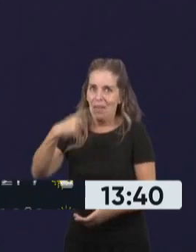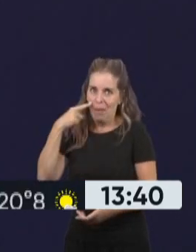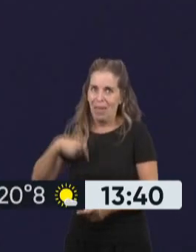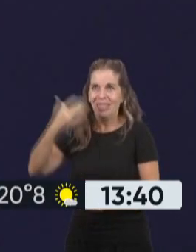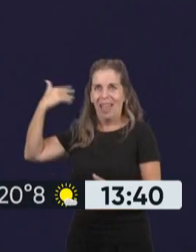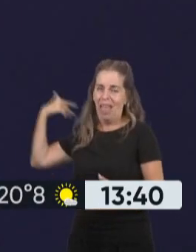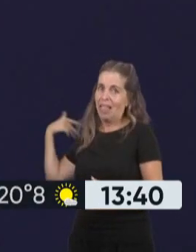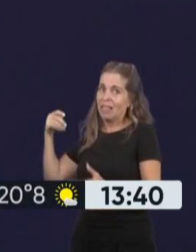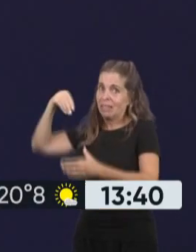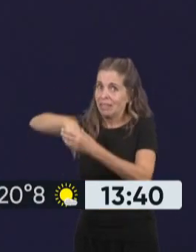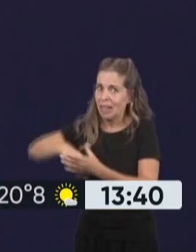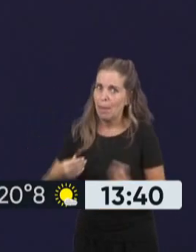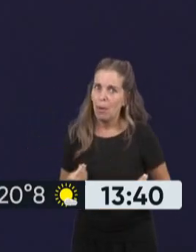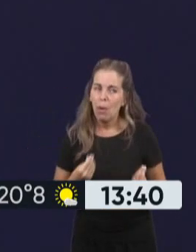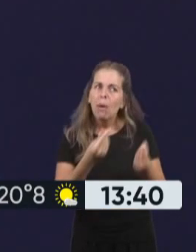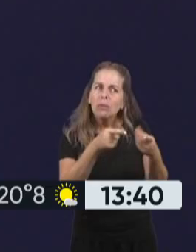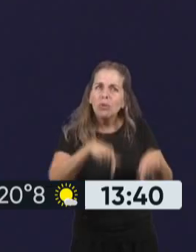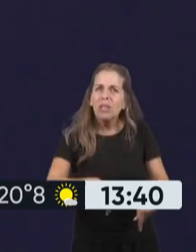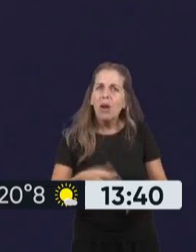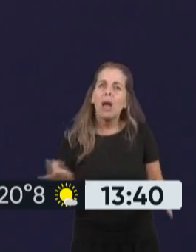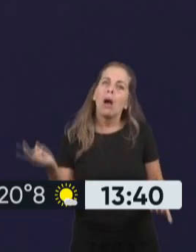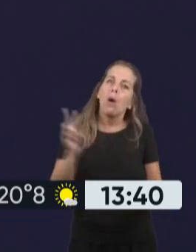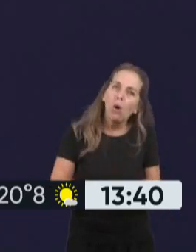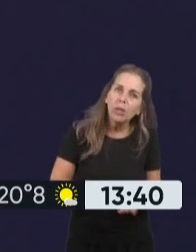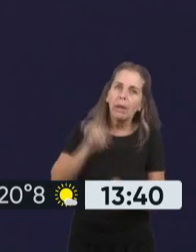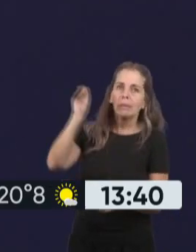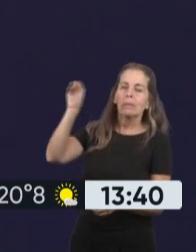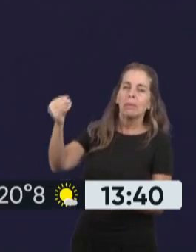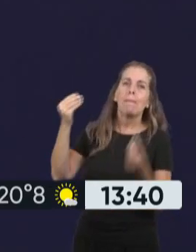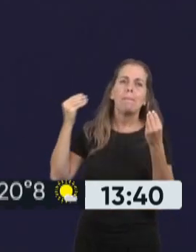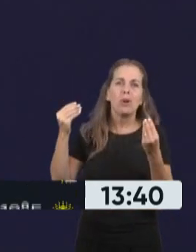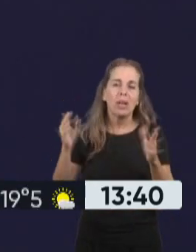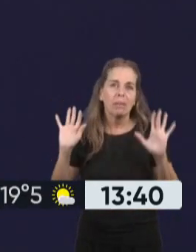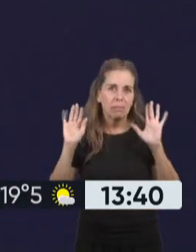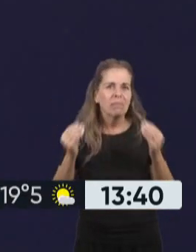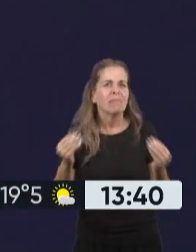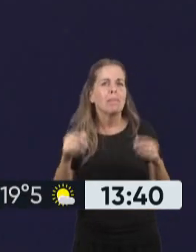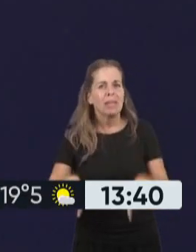Recurrieron al FMI. porque por acá pasó, por la Argentina pasó un